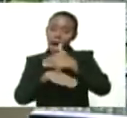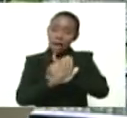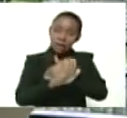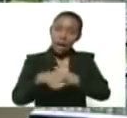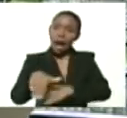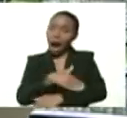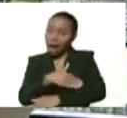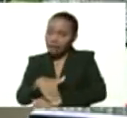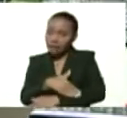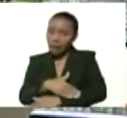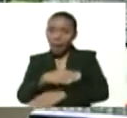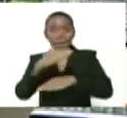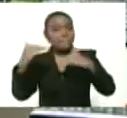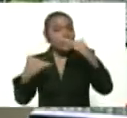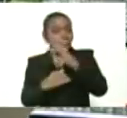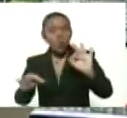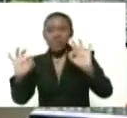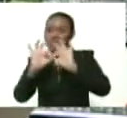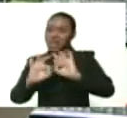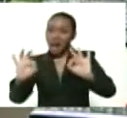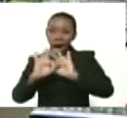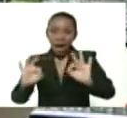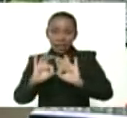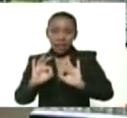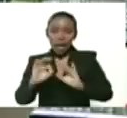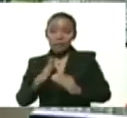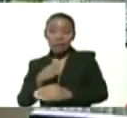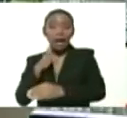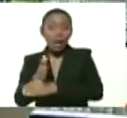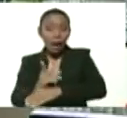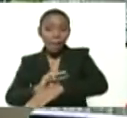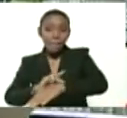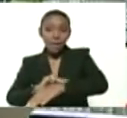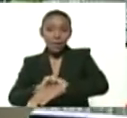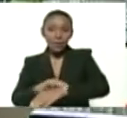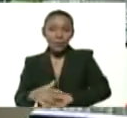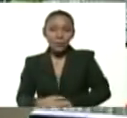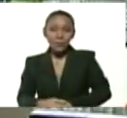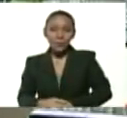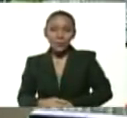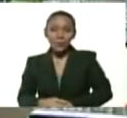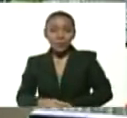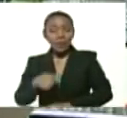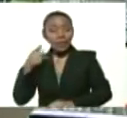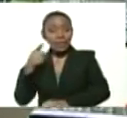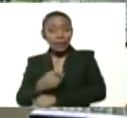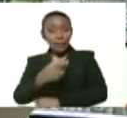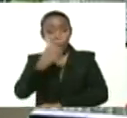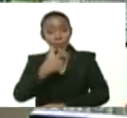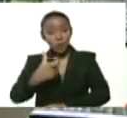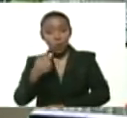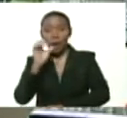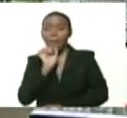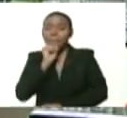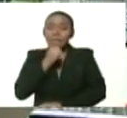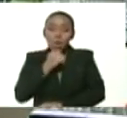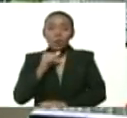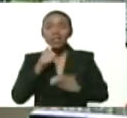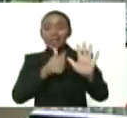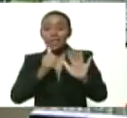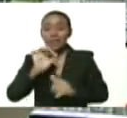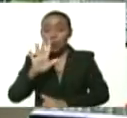calle. Bajo ningún concepto, a menos que sea ir al médico, deben las personas mayores de 65